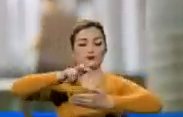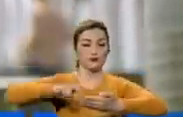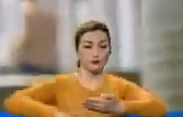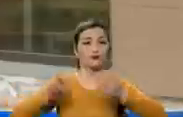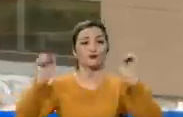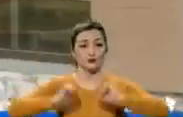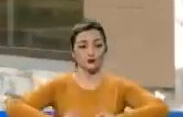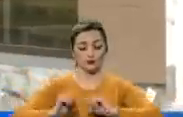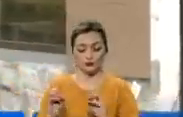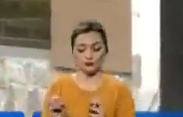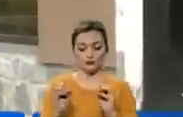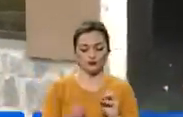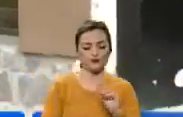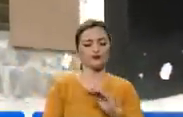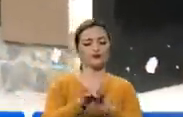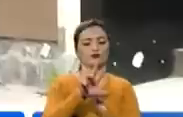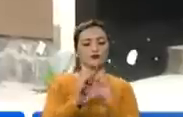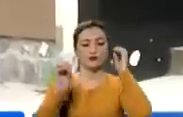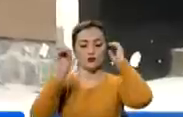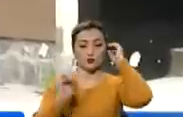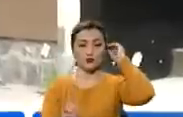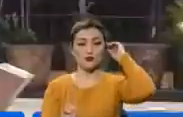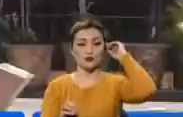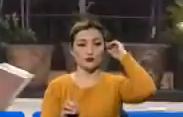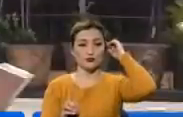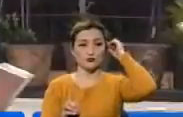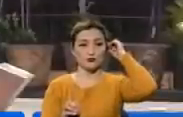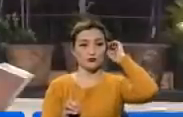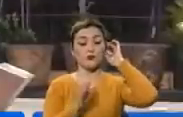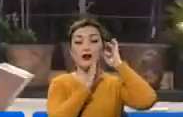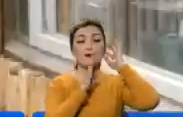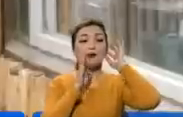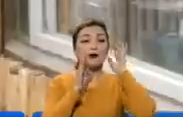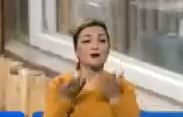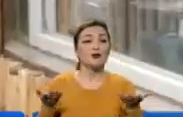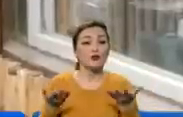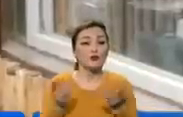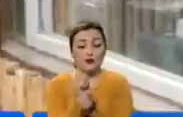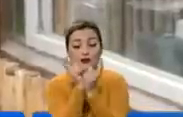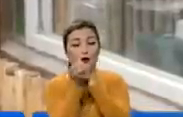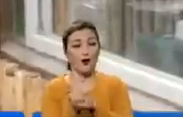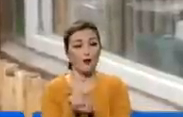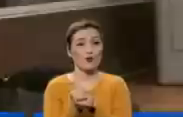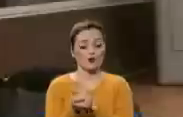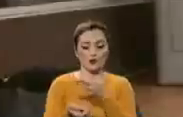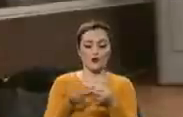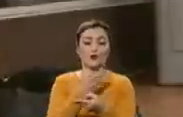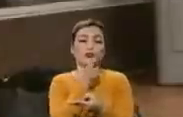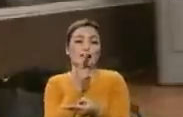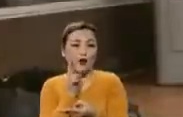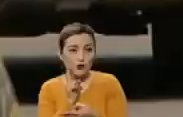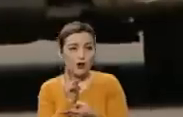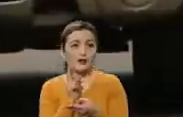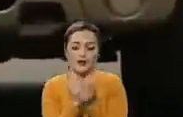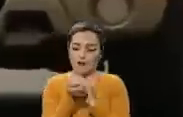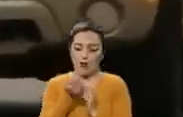Se podrán organizar con el 30% del aforo de cada local. Los bares podrán operar con cambio de giro de negocio a restaurantes y